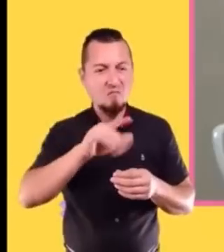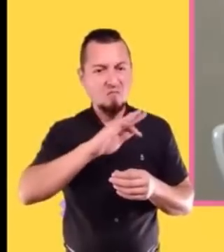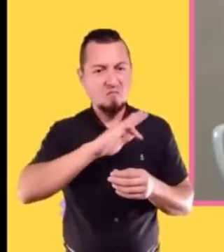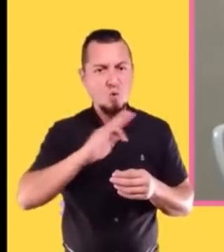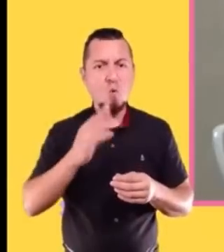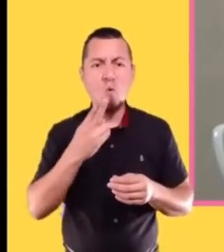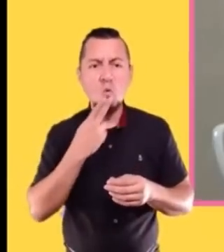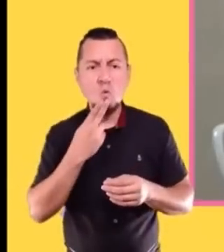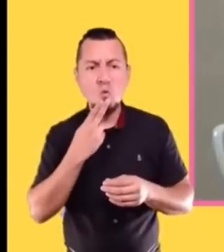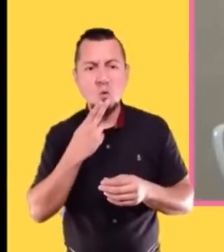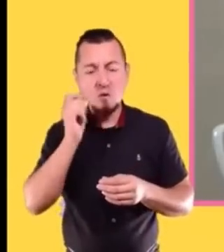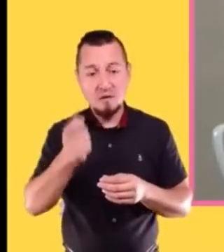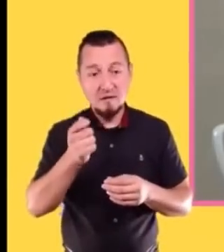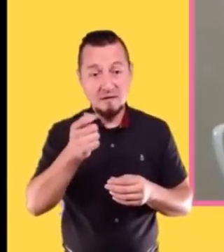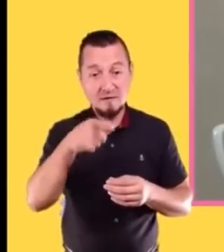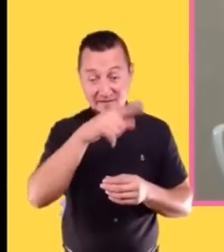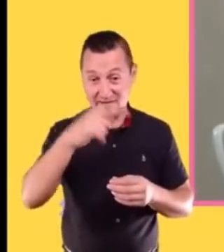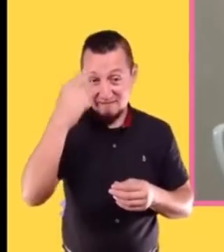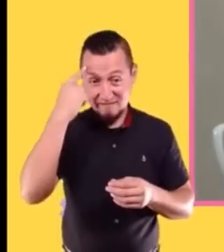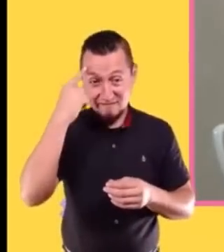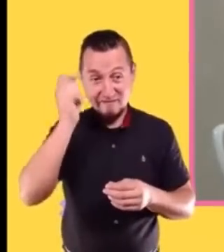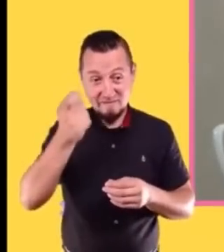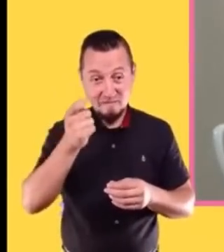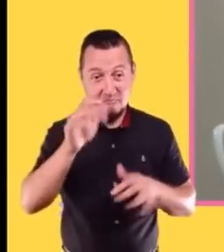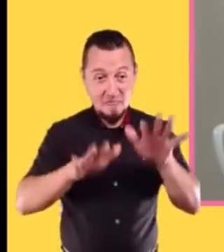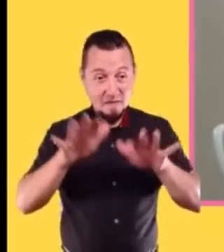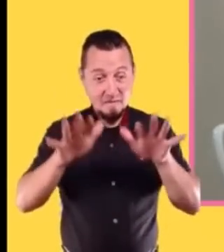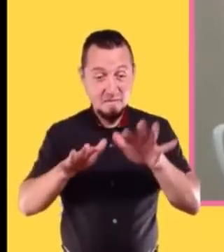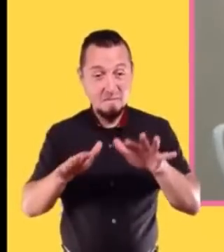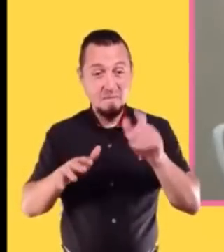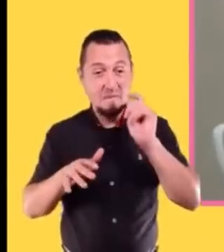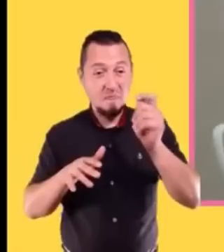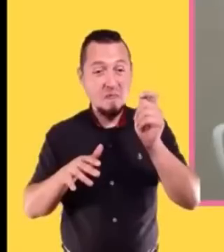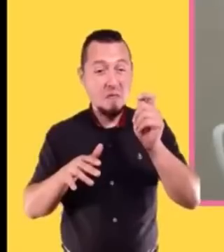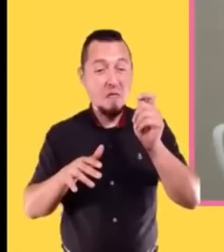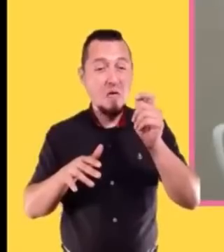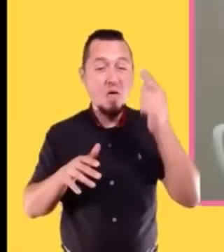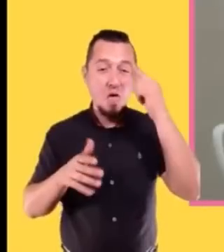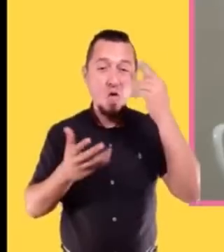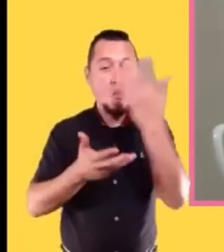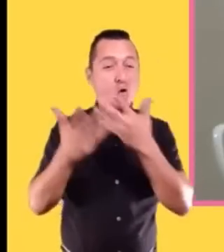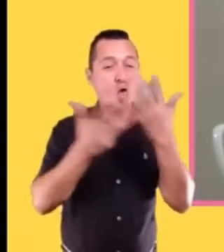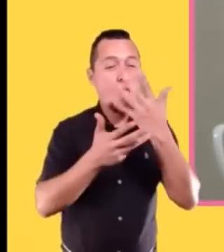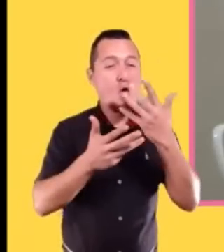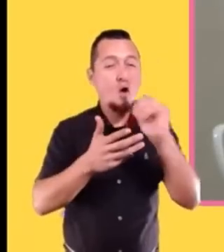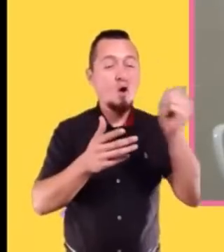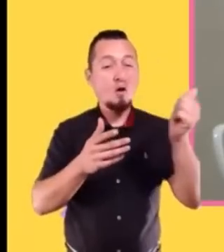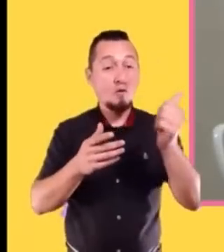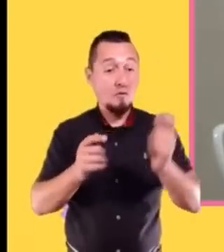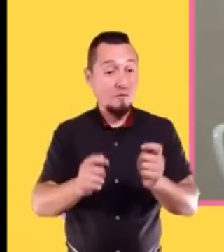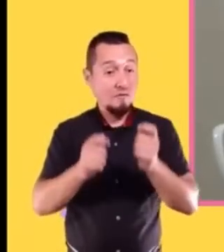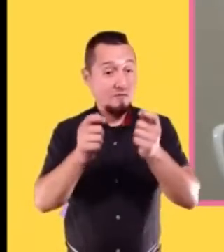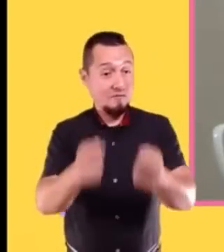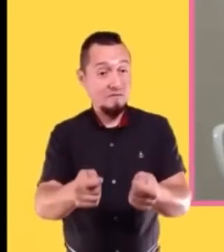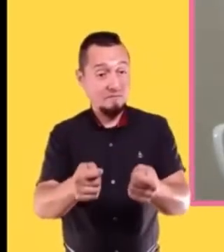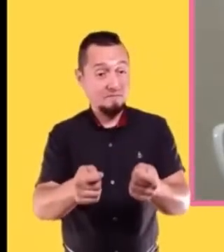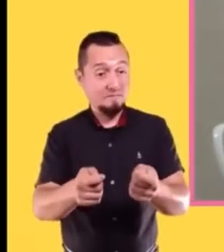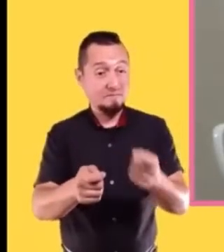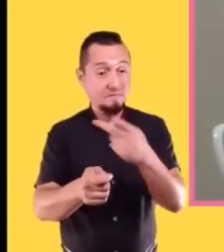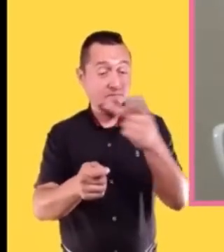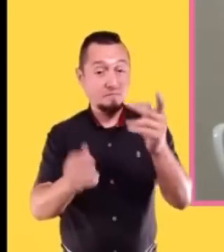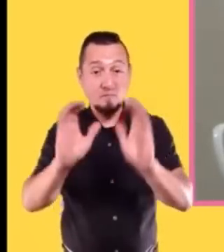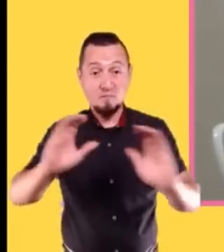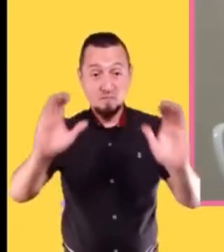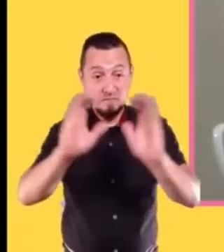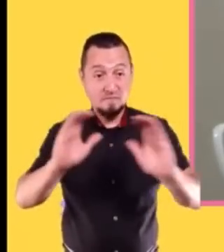se nos olvide que luego también eso se nos pierde vista, que estamos por iniciar la entrega de las computadoras para que